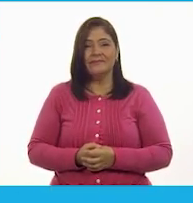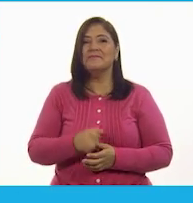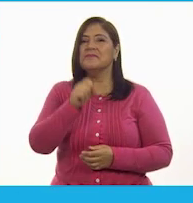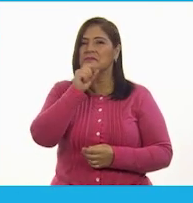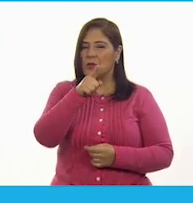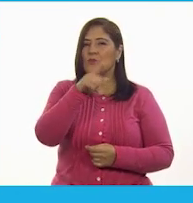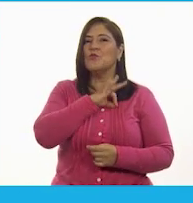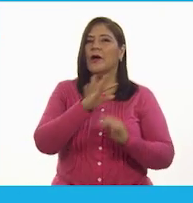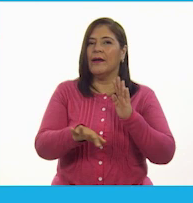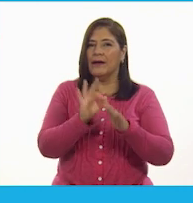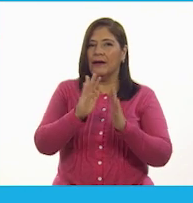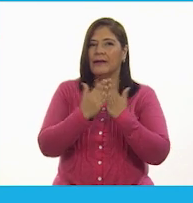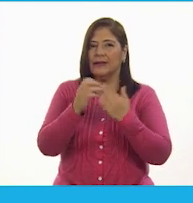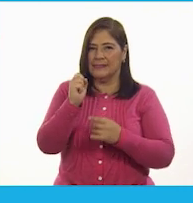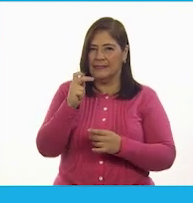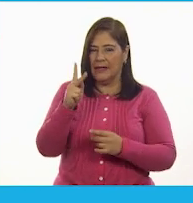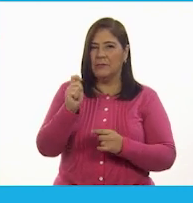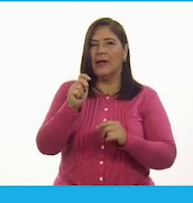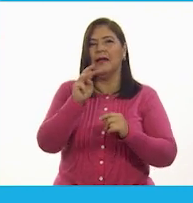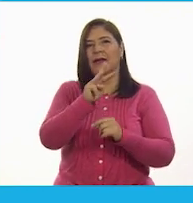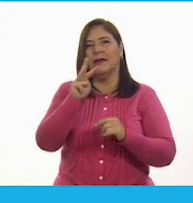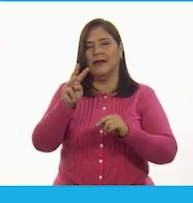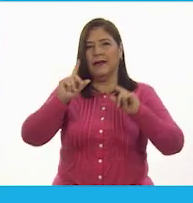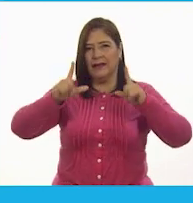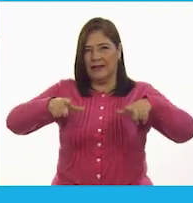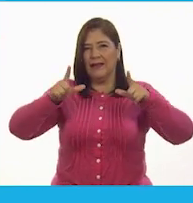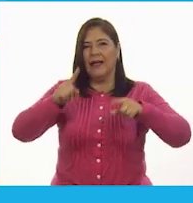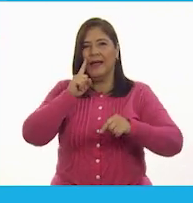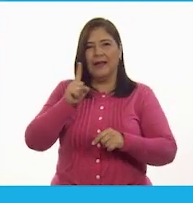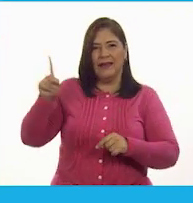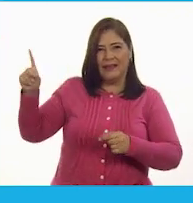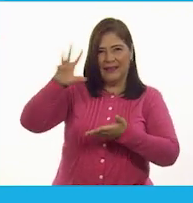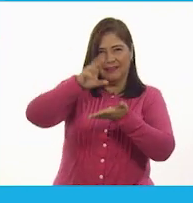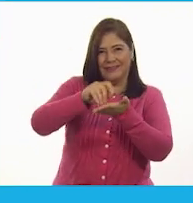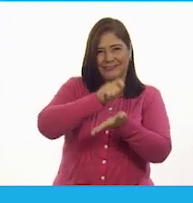También puedes encontrar los libros de texto en la página